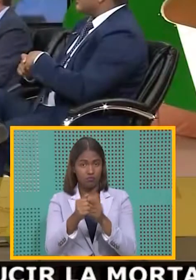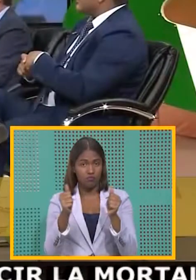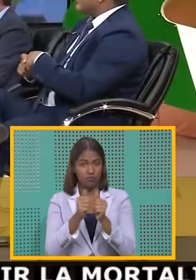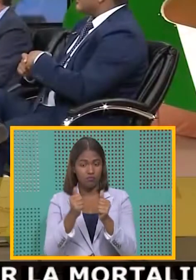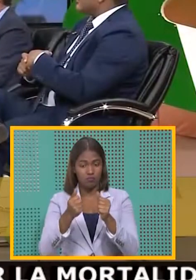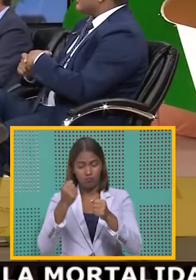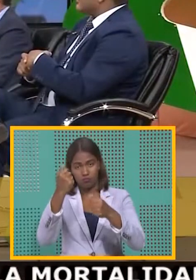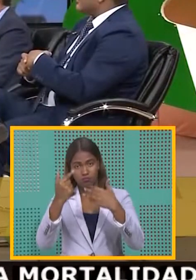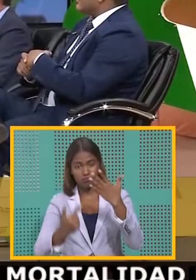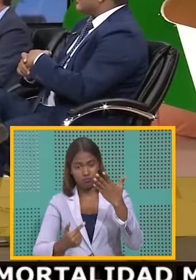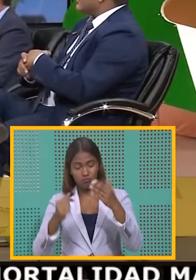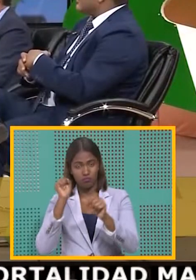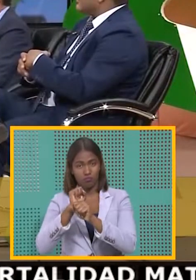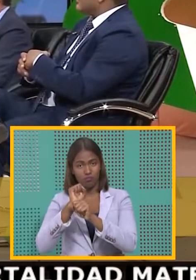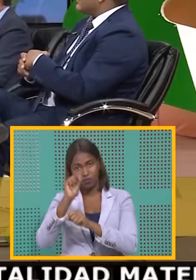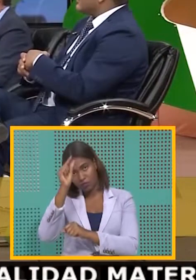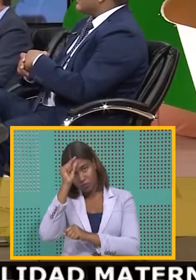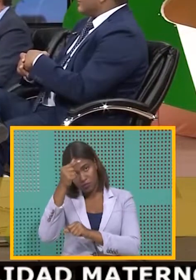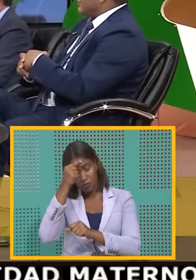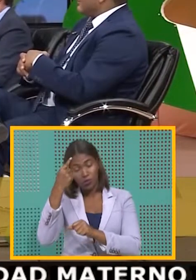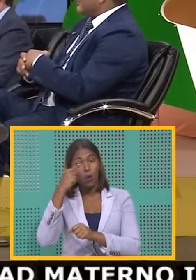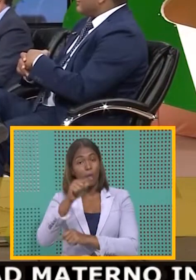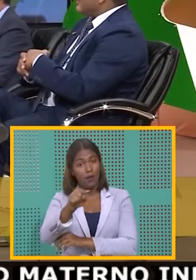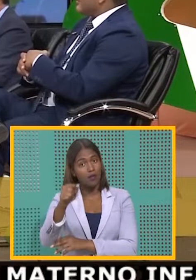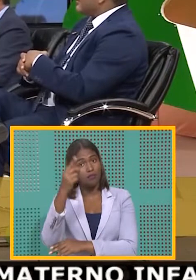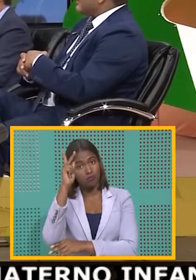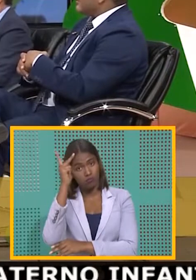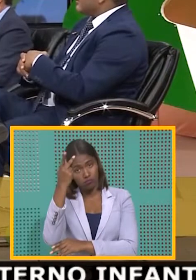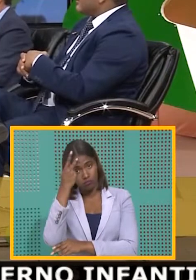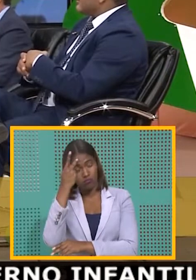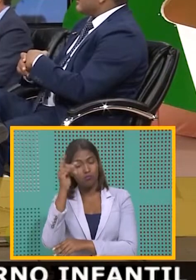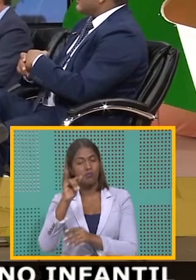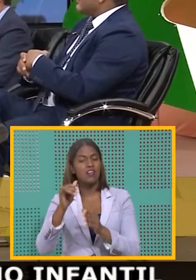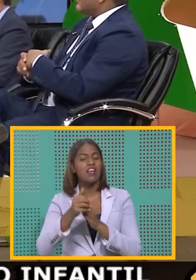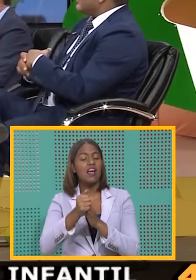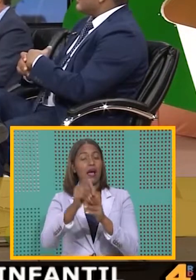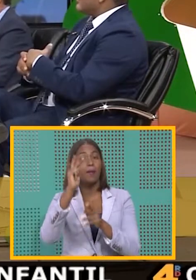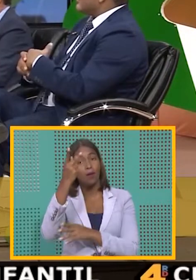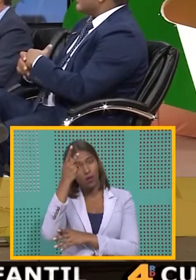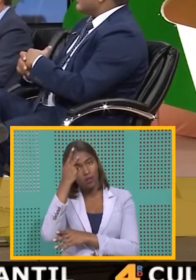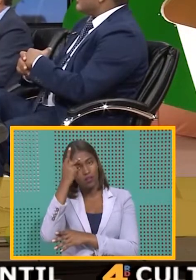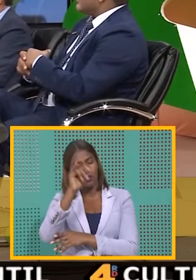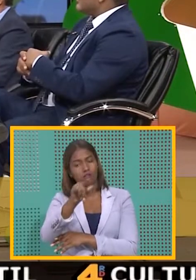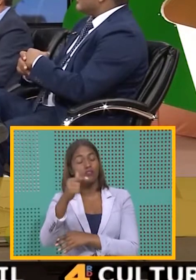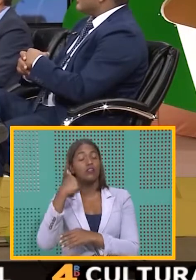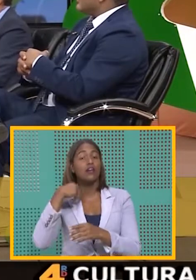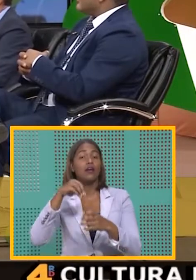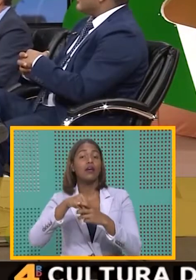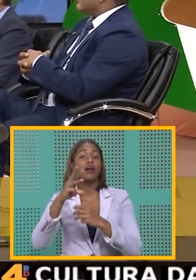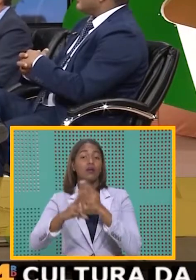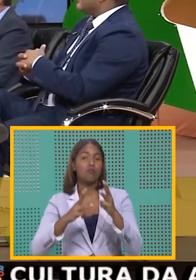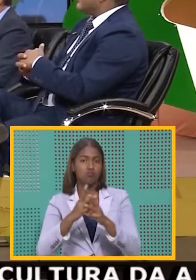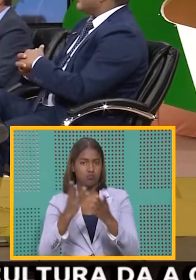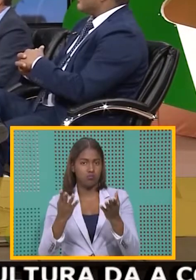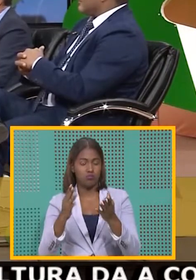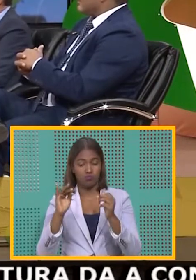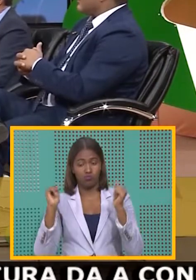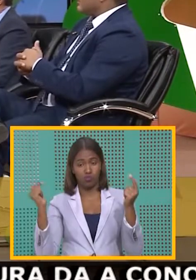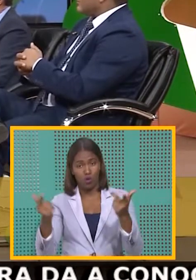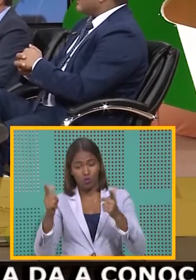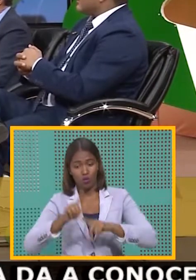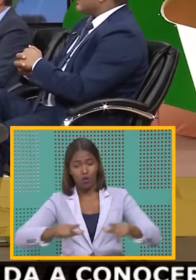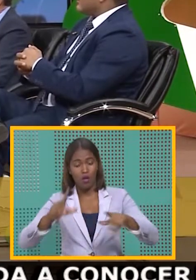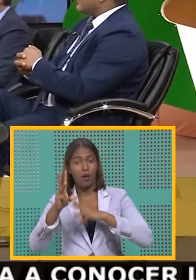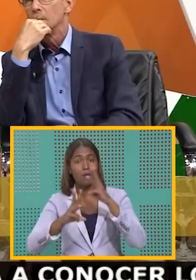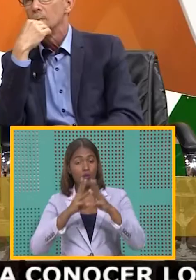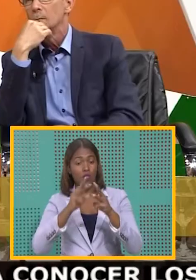estructura del gobierno, pues son cuadros políticos, son dirigentes políticos, y eso pasa en toda parte del mundo. O sea, en todas partes del mundo